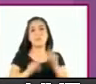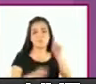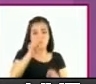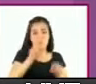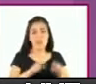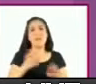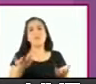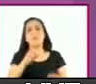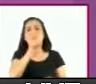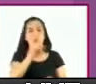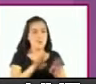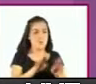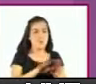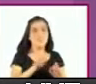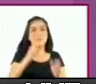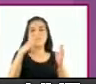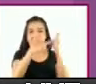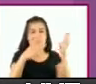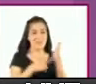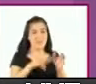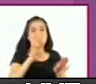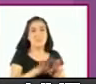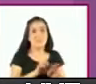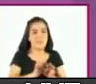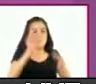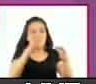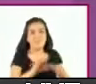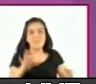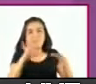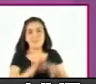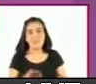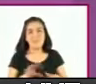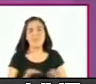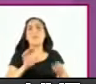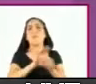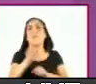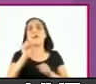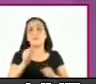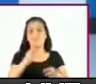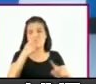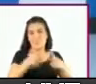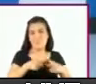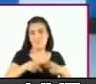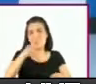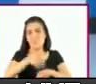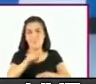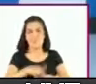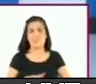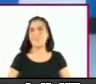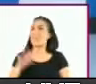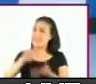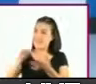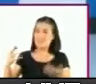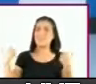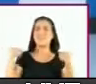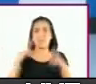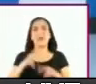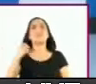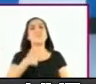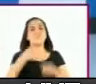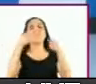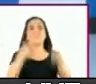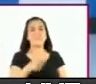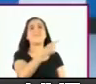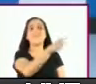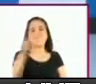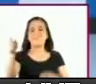una regla o patrón que puede describirse con una expresión algebraica. Gracias, maestra. Estoy segura que